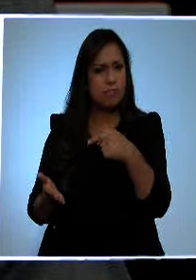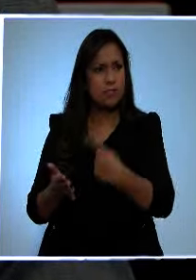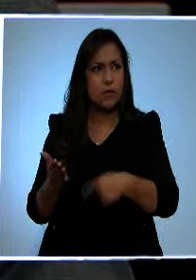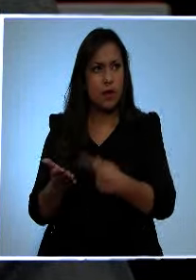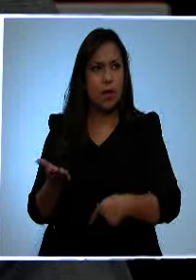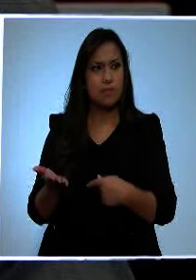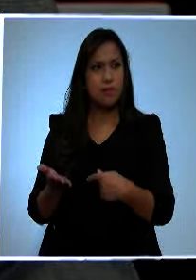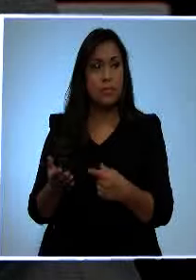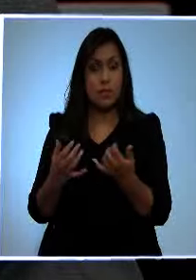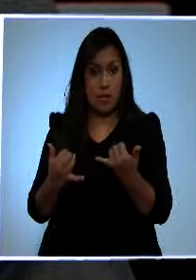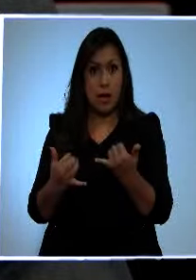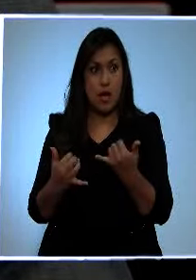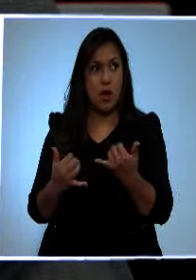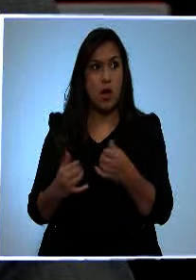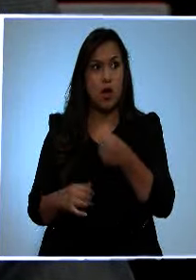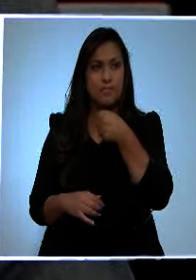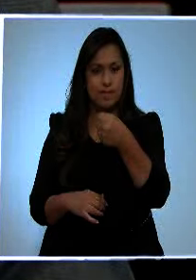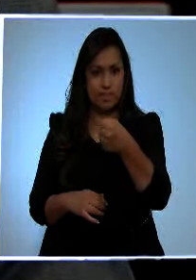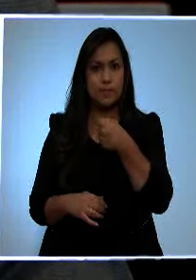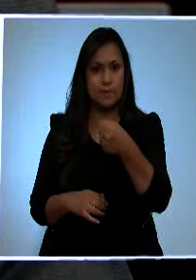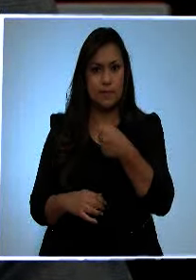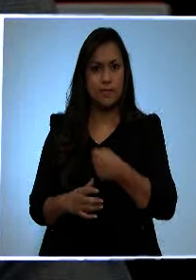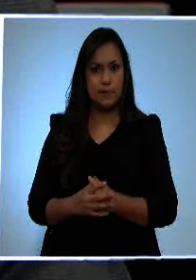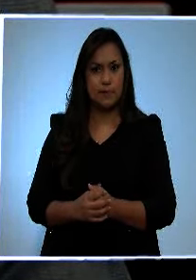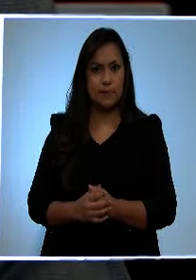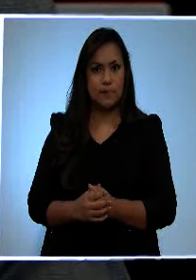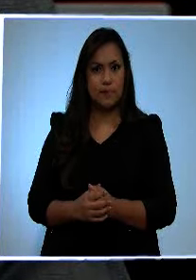país Este es el tema de nuestra entrevista de